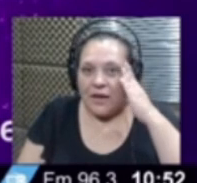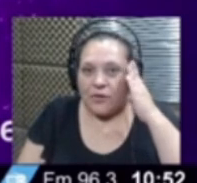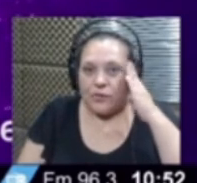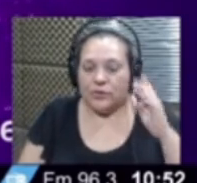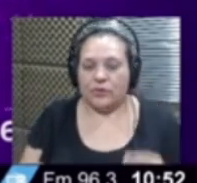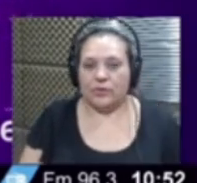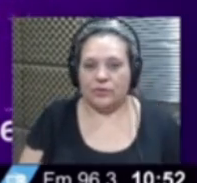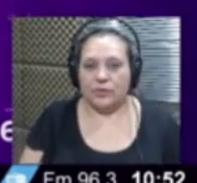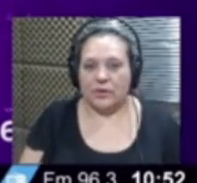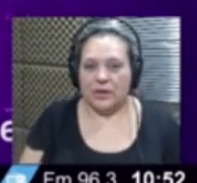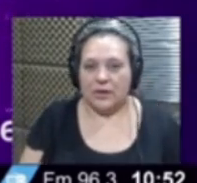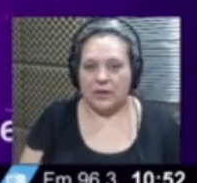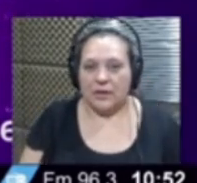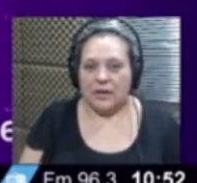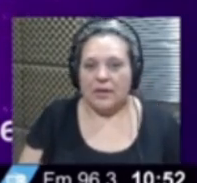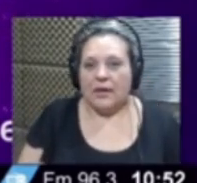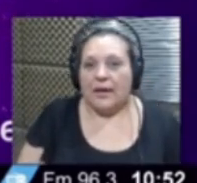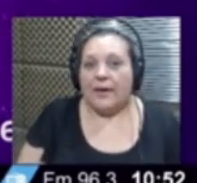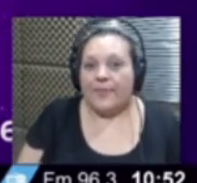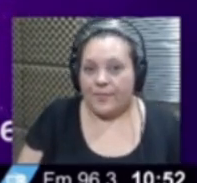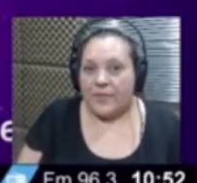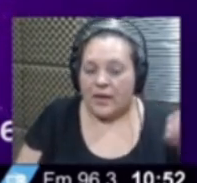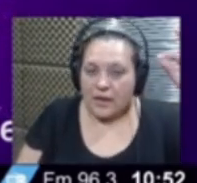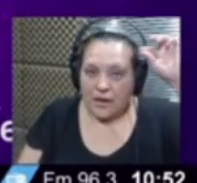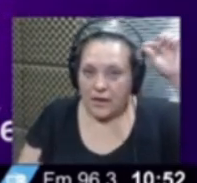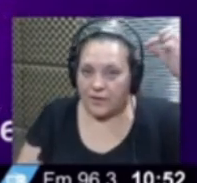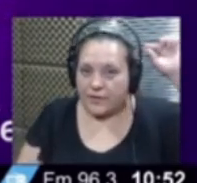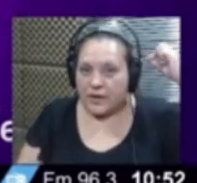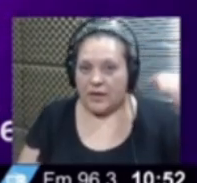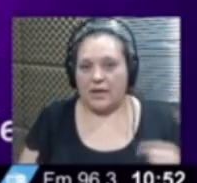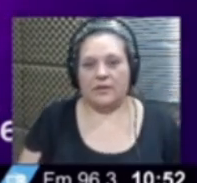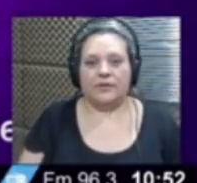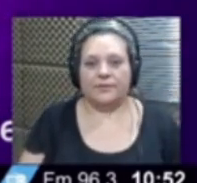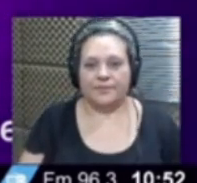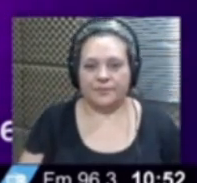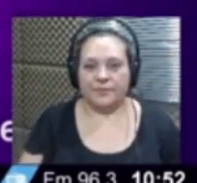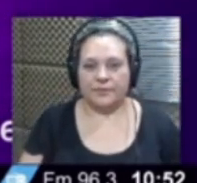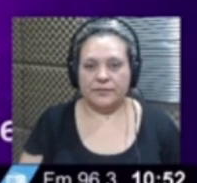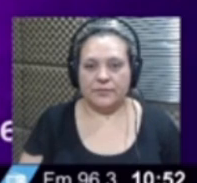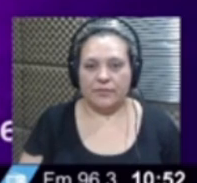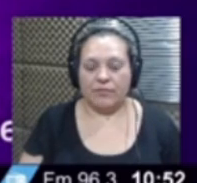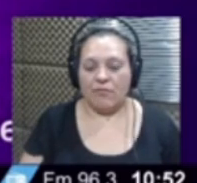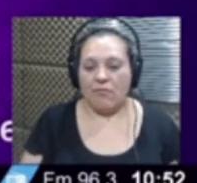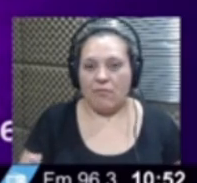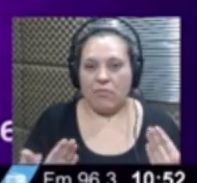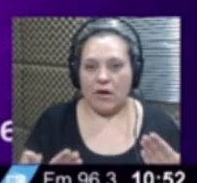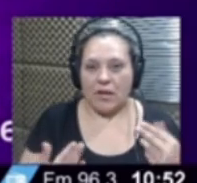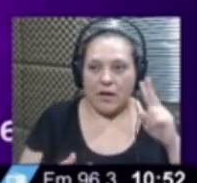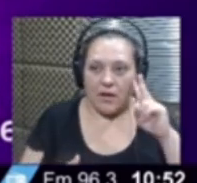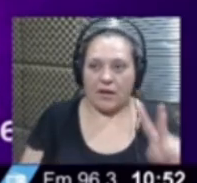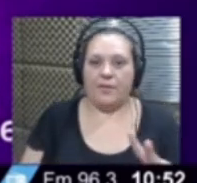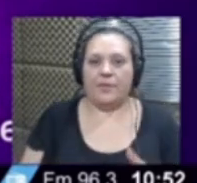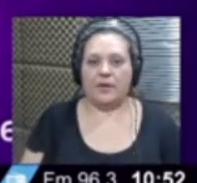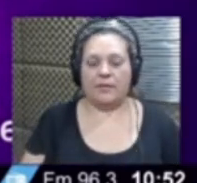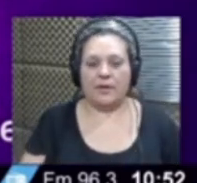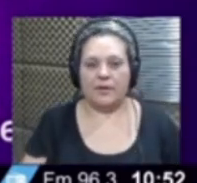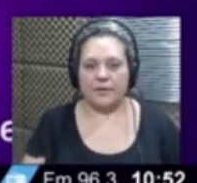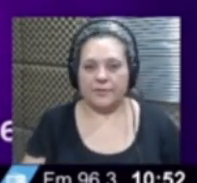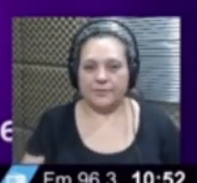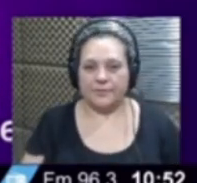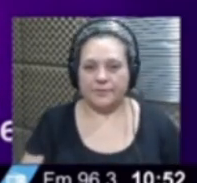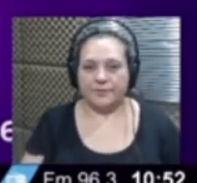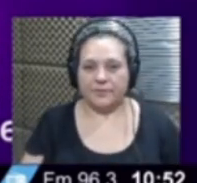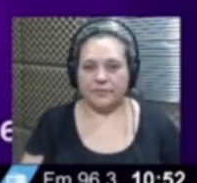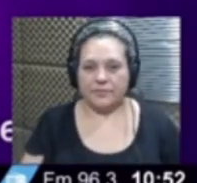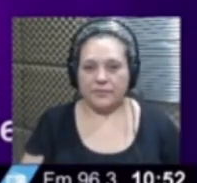como lo somos nosotros, como nuestro continente África, nuestra madre Bueno, tierra. Leticia, ¿tu hermana cómo se llama? Ya que está,